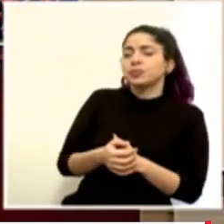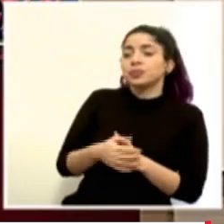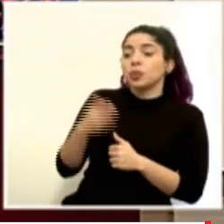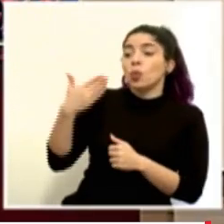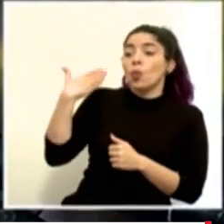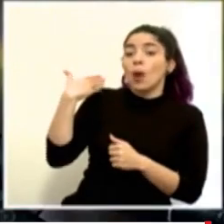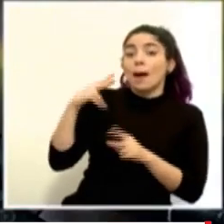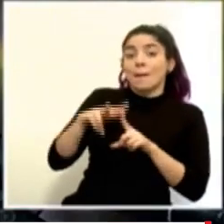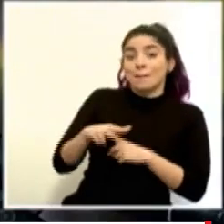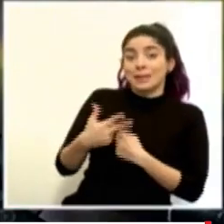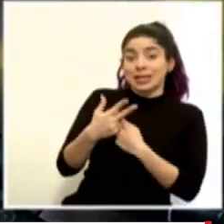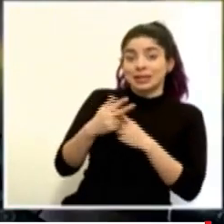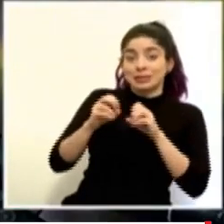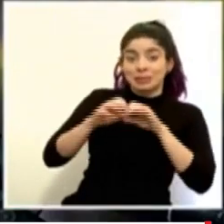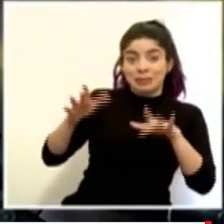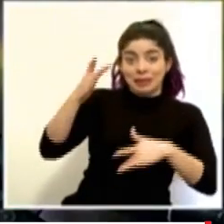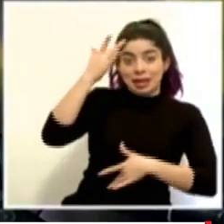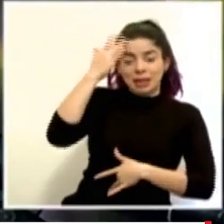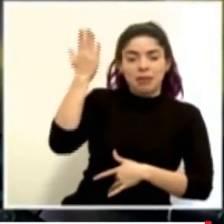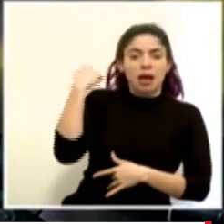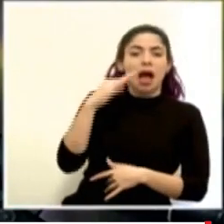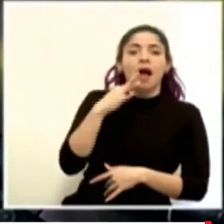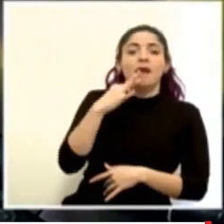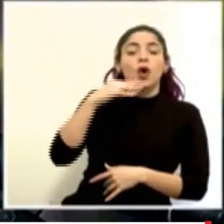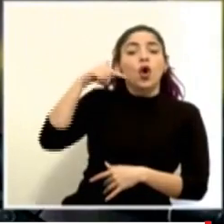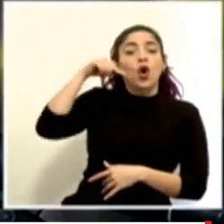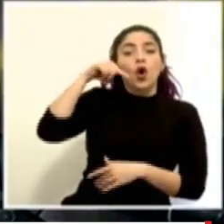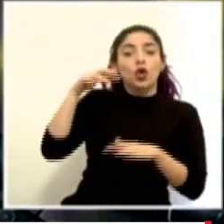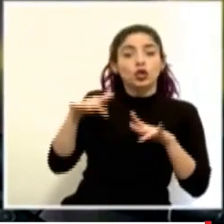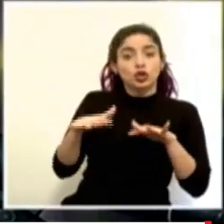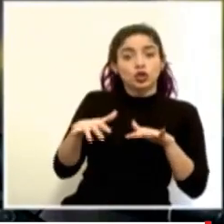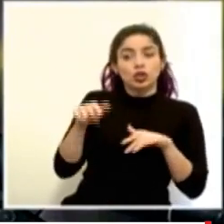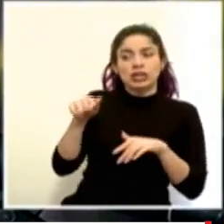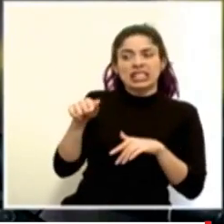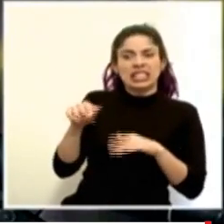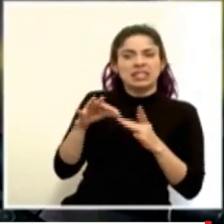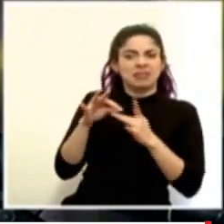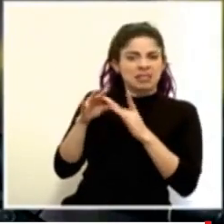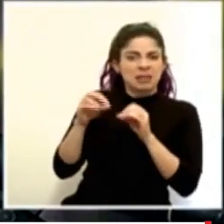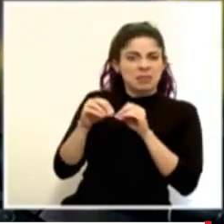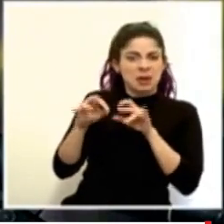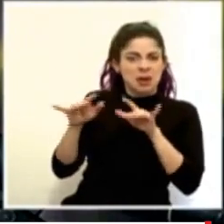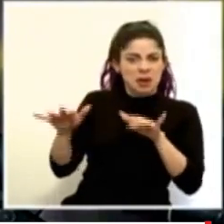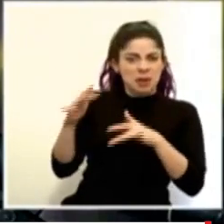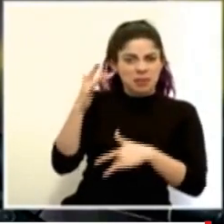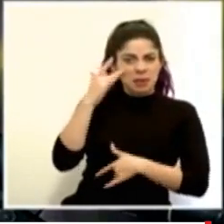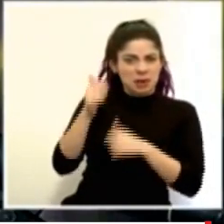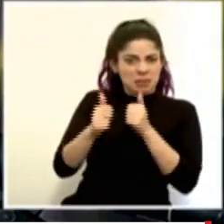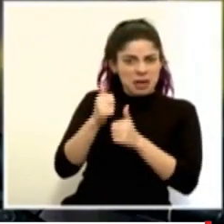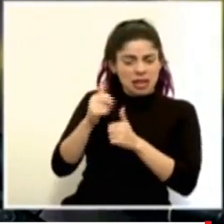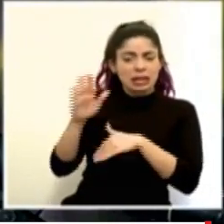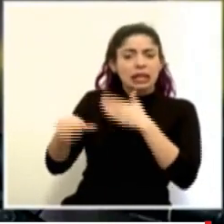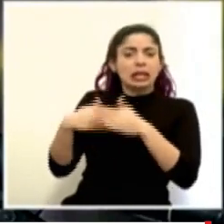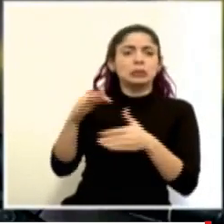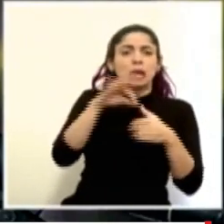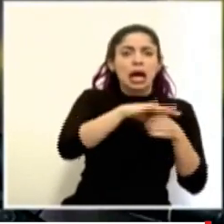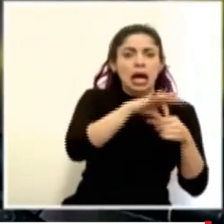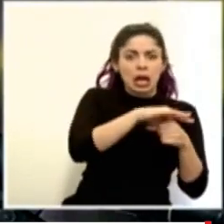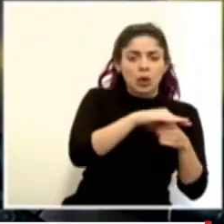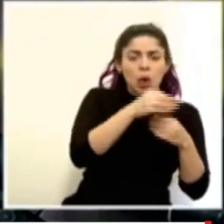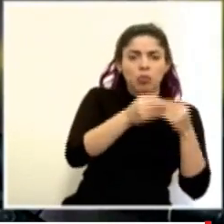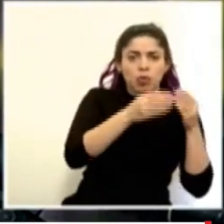Al iniciar todo el tema de la pandemia se hablaba de que los call centers, por ejemplo, eran el foco de contagio en ese momento, pasó a zonas agrícolas y